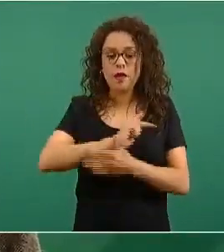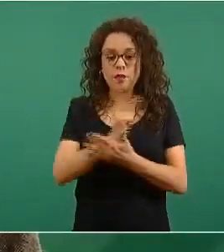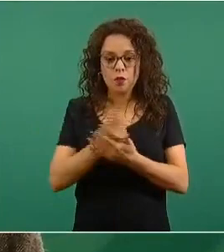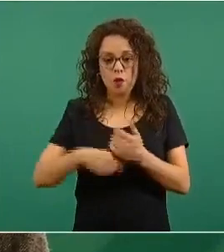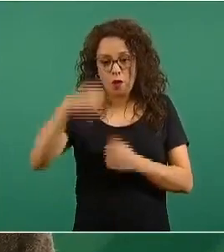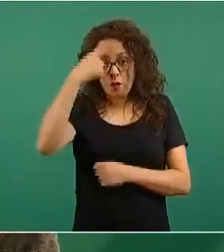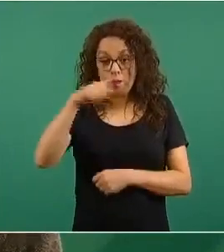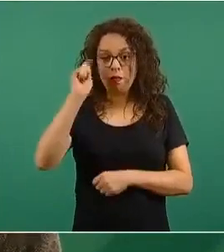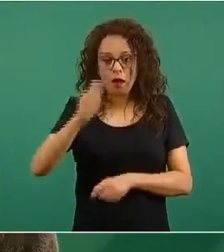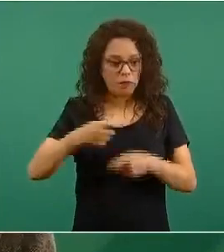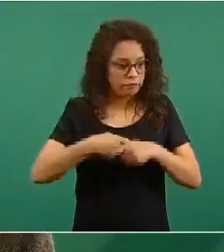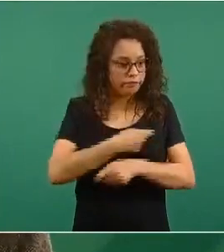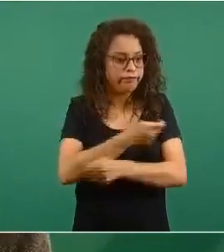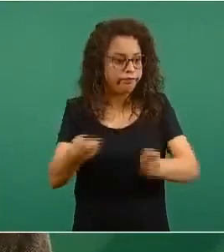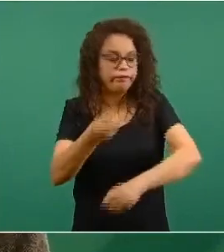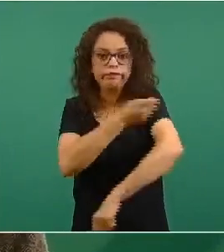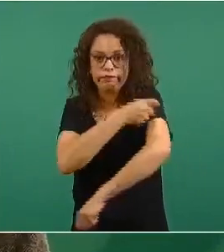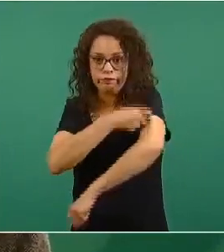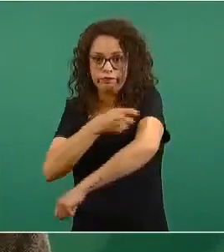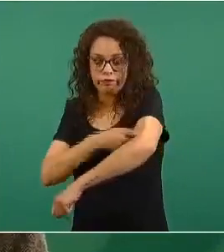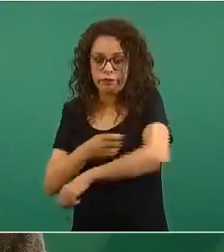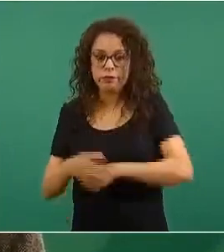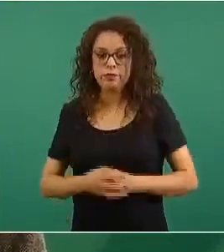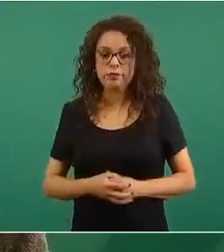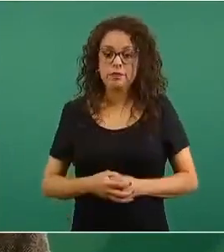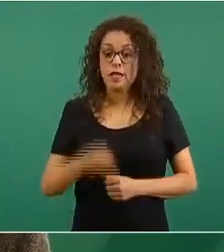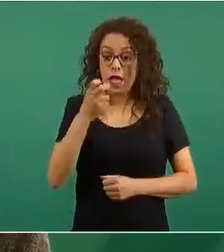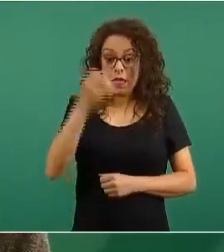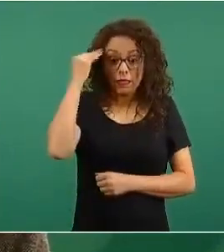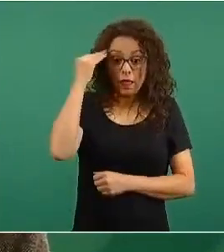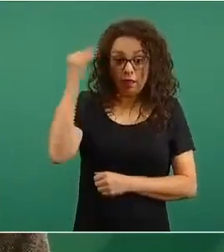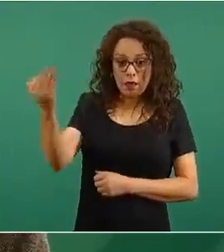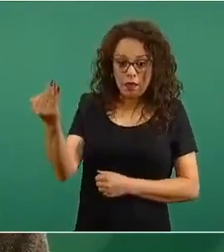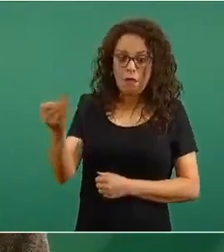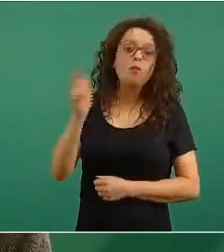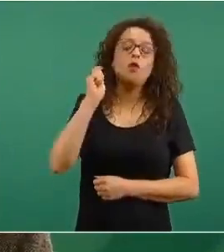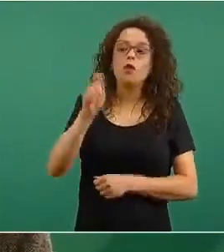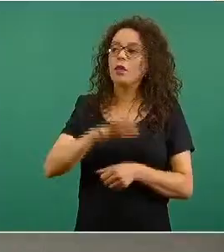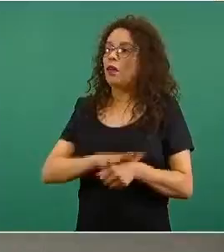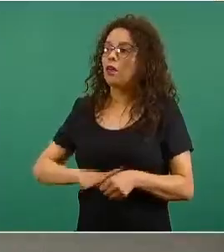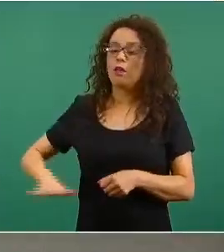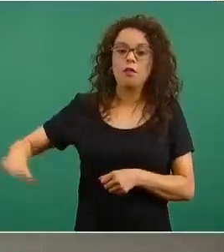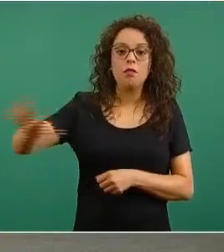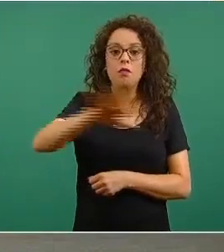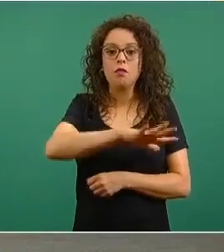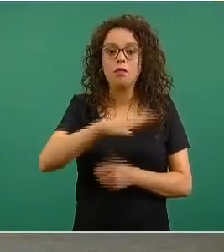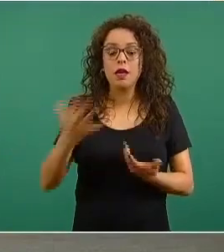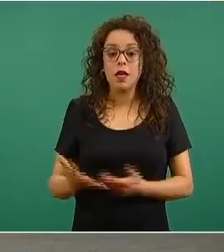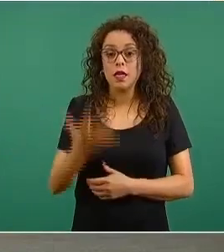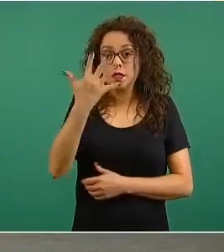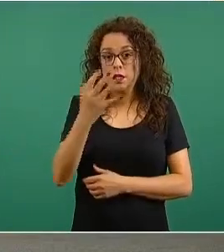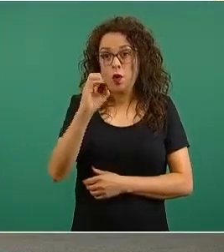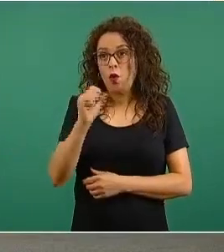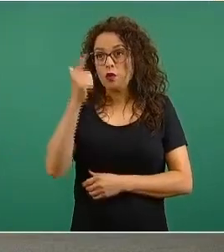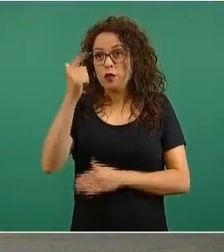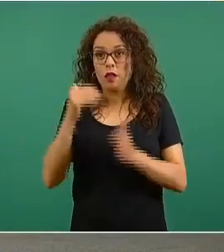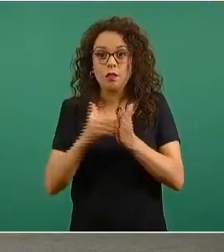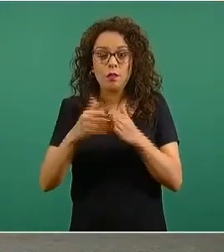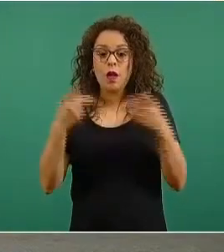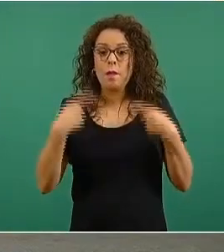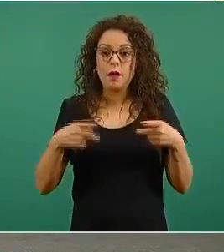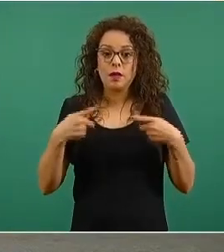coberturas vacunales. Y se llegó en ese tiempo, dado el tamaño de la población, a no más de 5 o 7 millones de personas